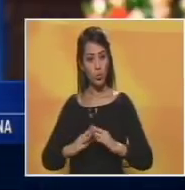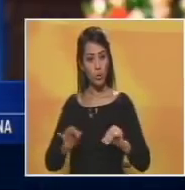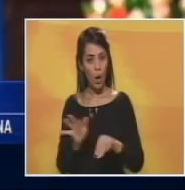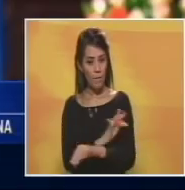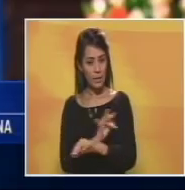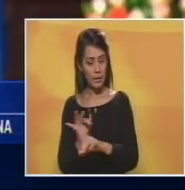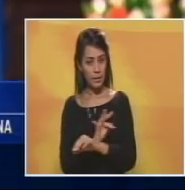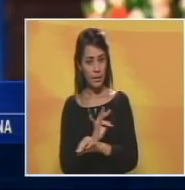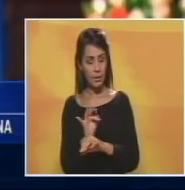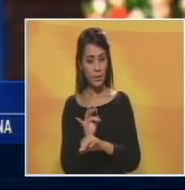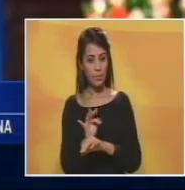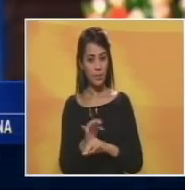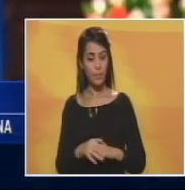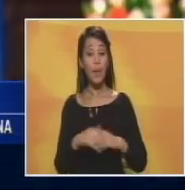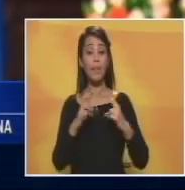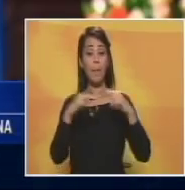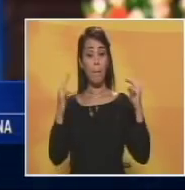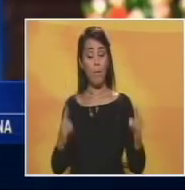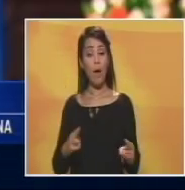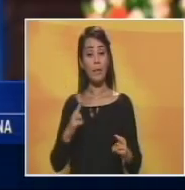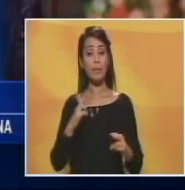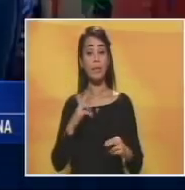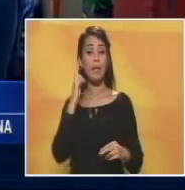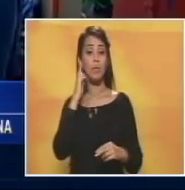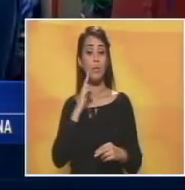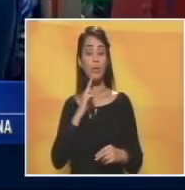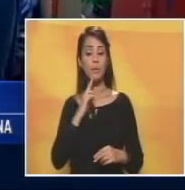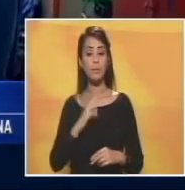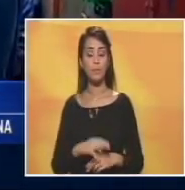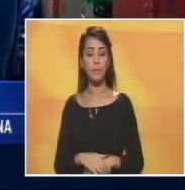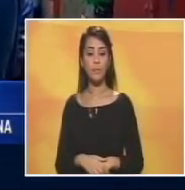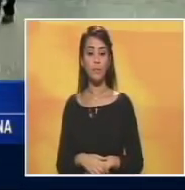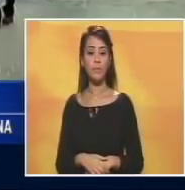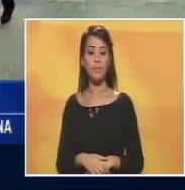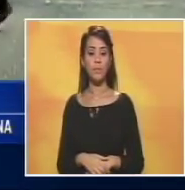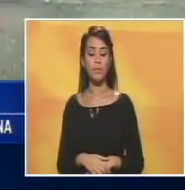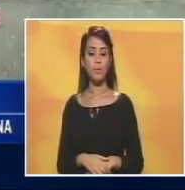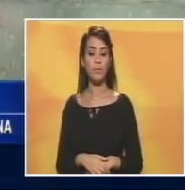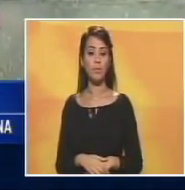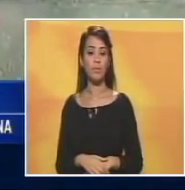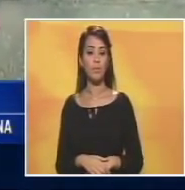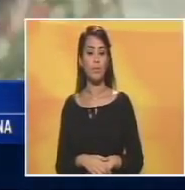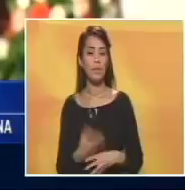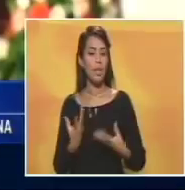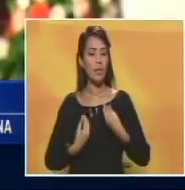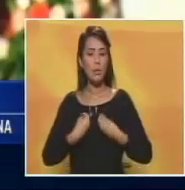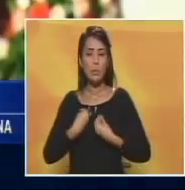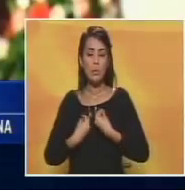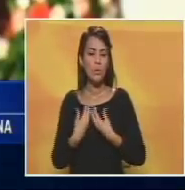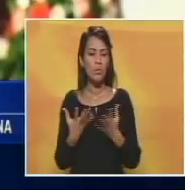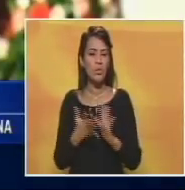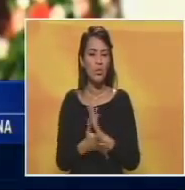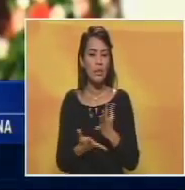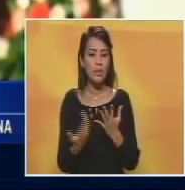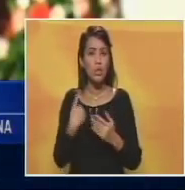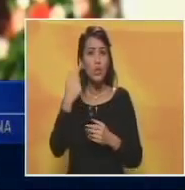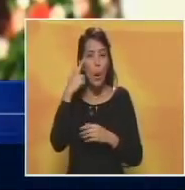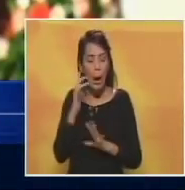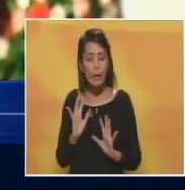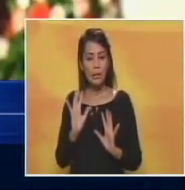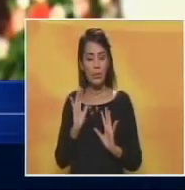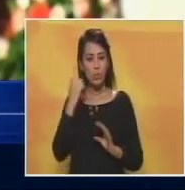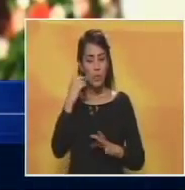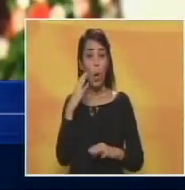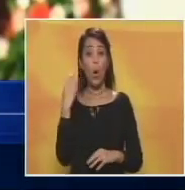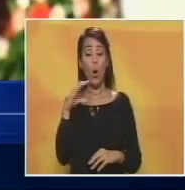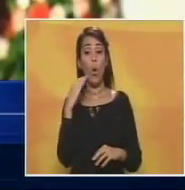punto específico del puente Simón Bolívar, unos mayores controles migratorios. La angustia que yo siento permanentemente es que yo creo que